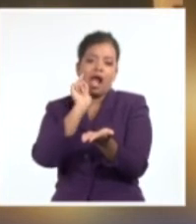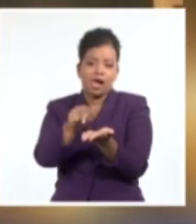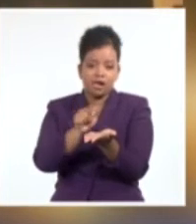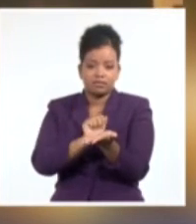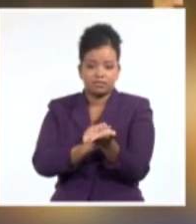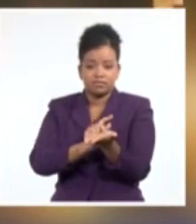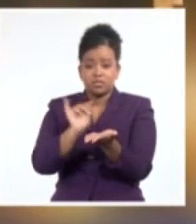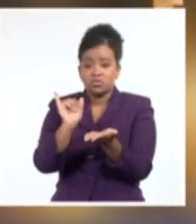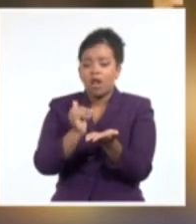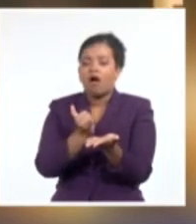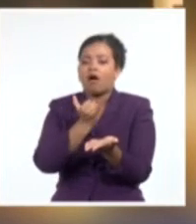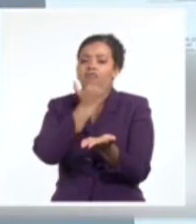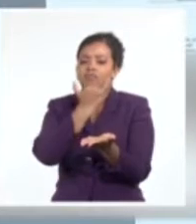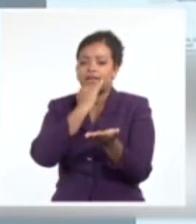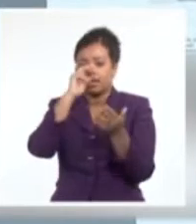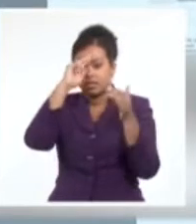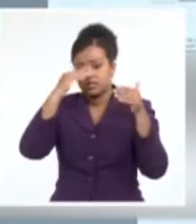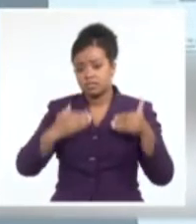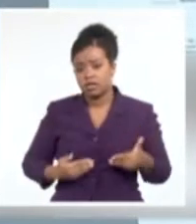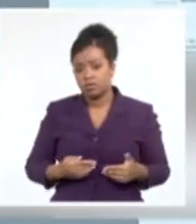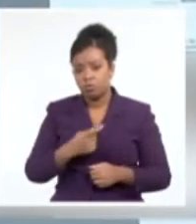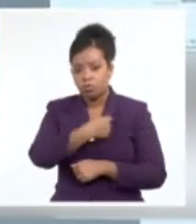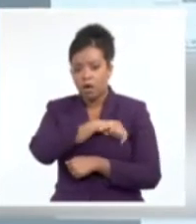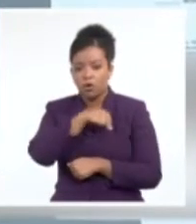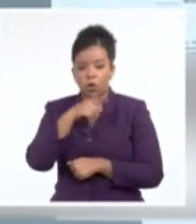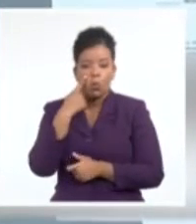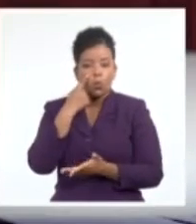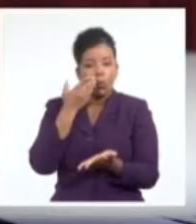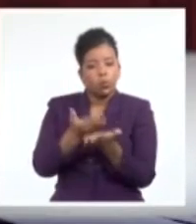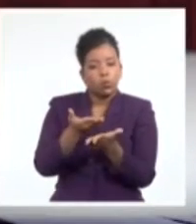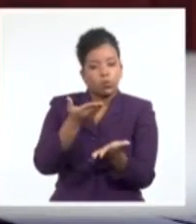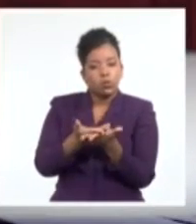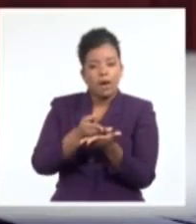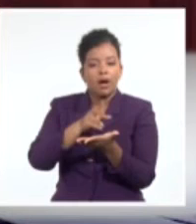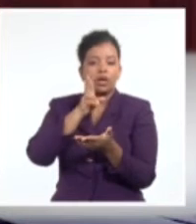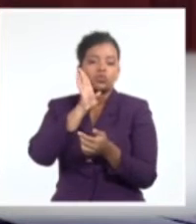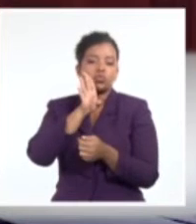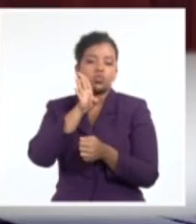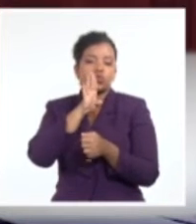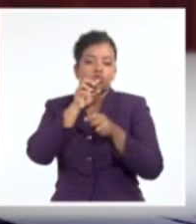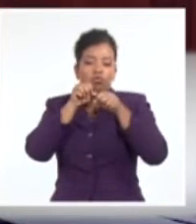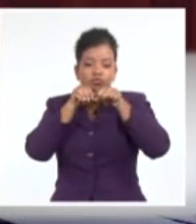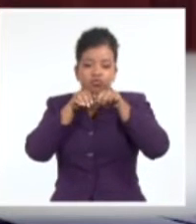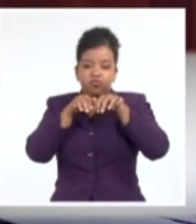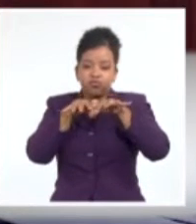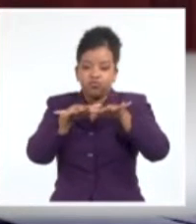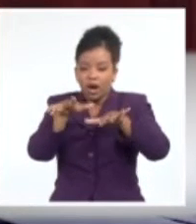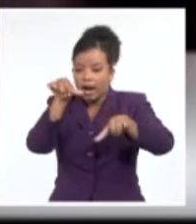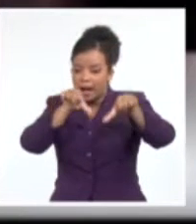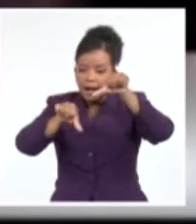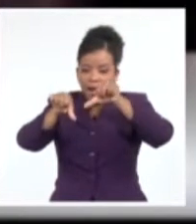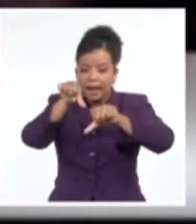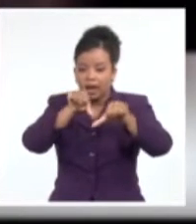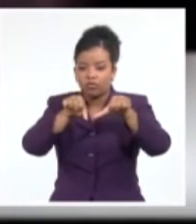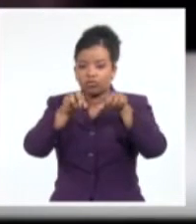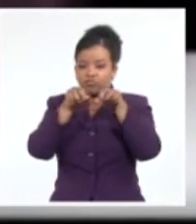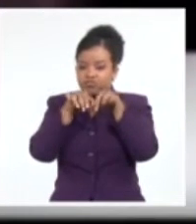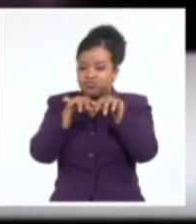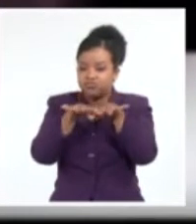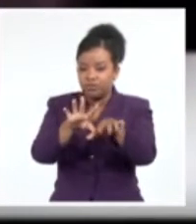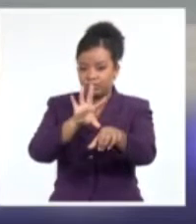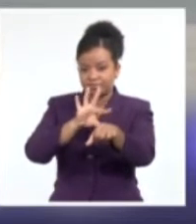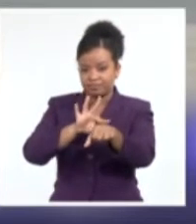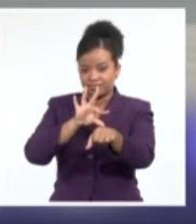la salud humana cuando se experimenta con agentes patógenos en laboratorios disfrazados con otros